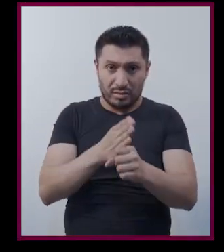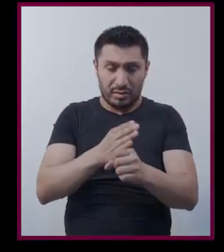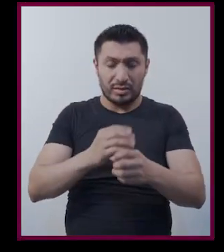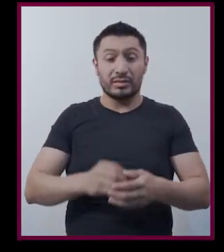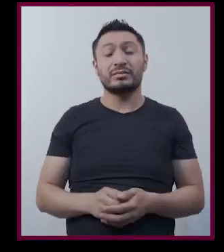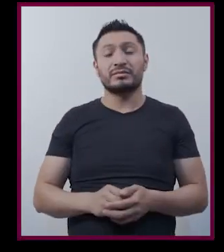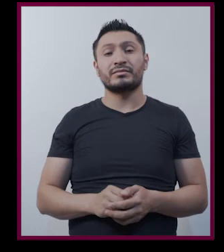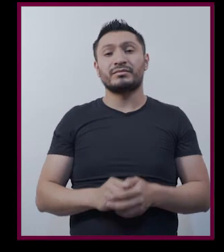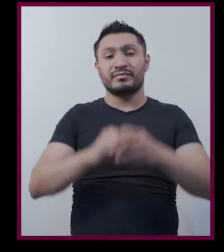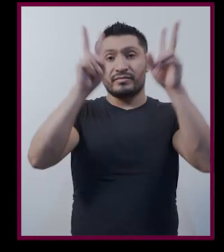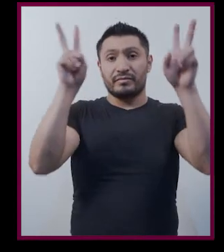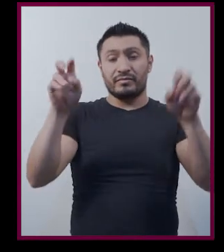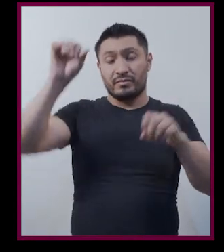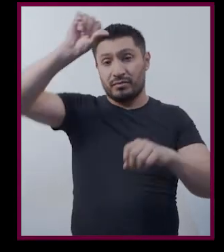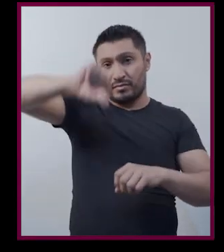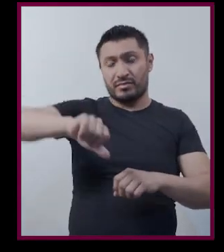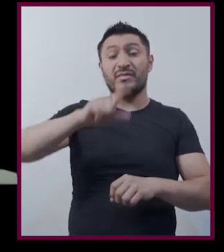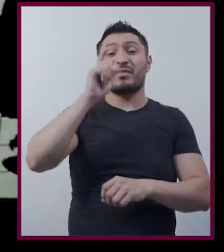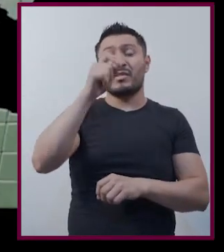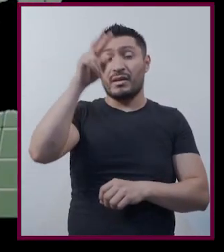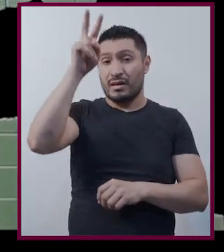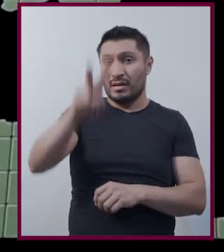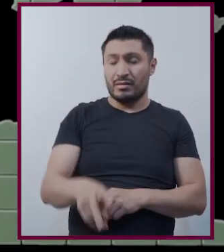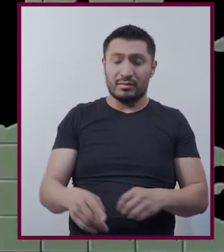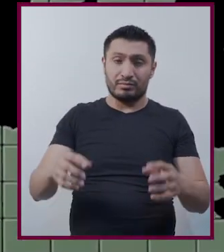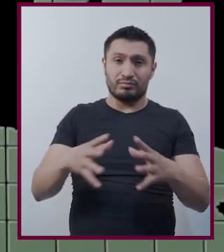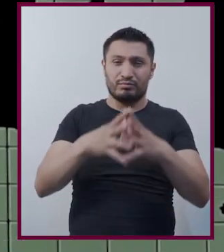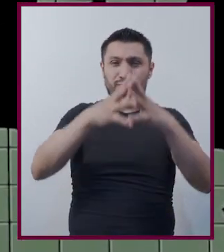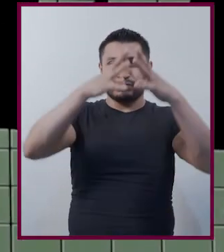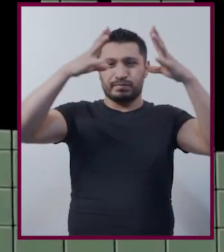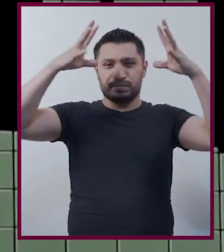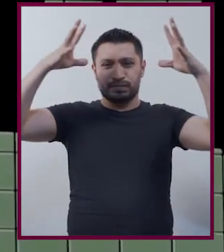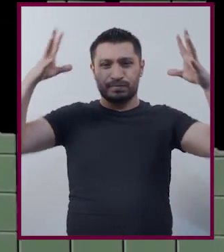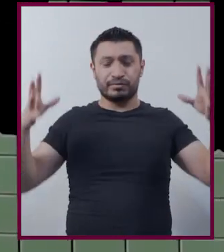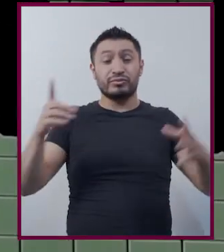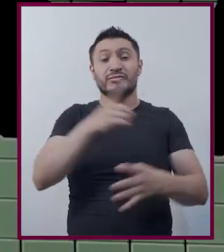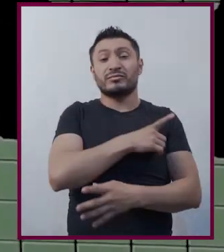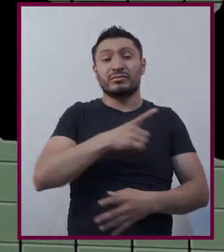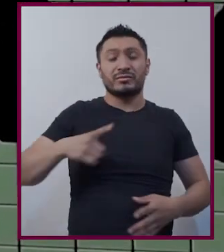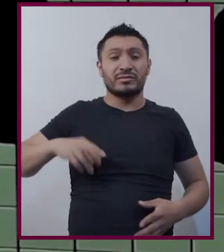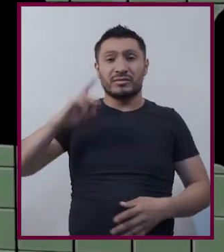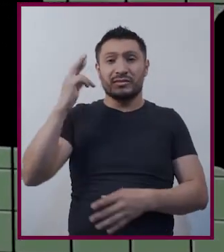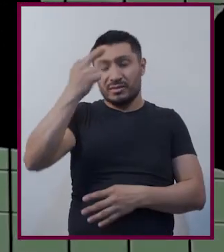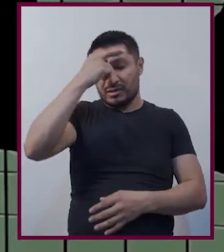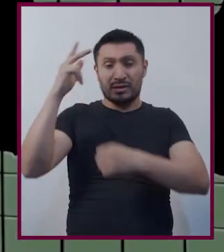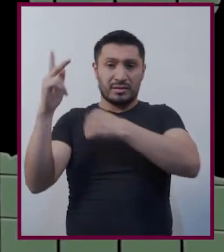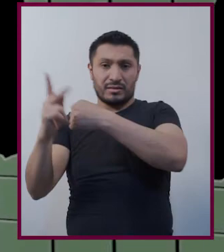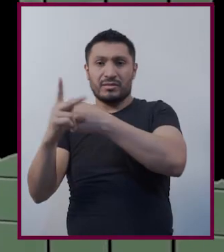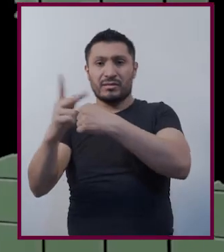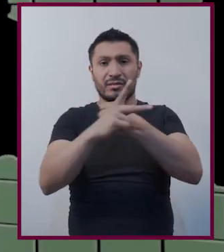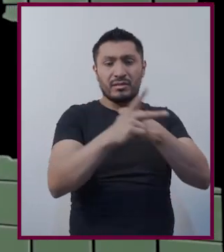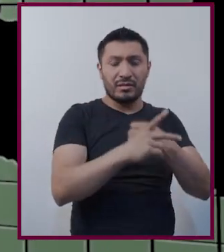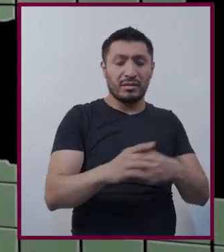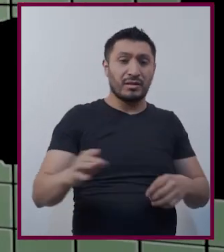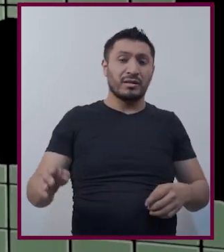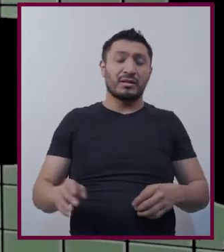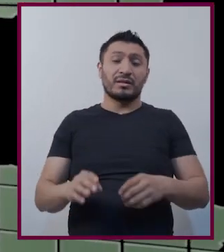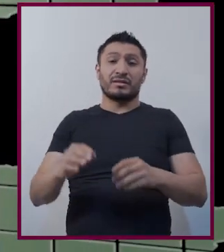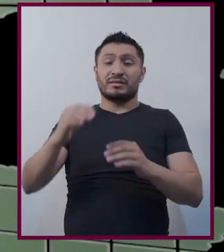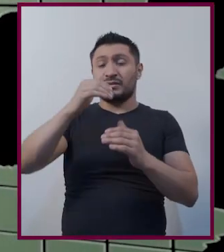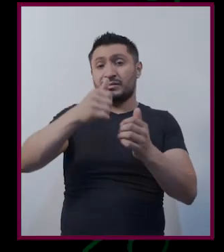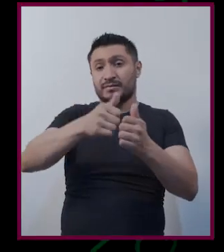El tema que hemos abordado hoy es en verdad complejo, pues también hay que considerar a los países con desventajas en su